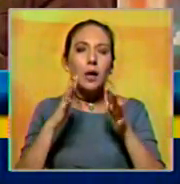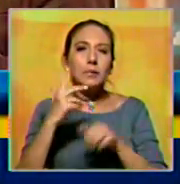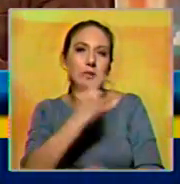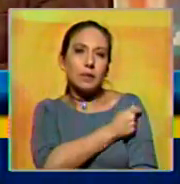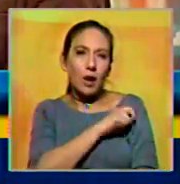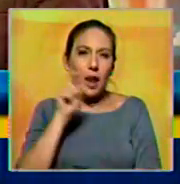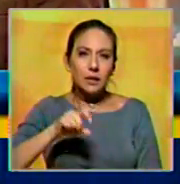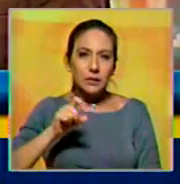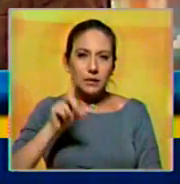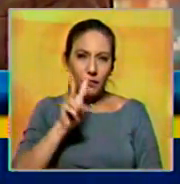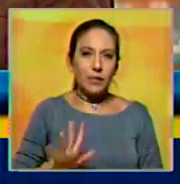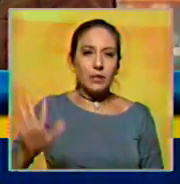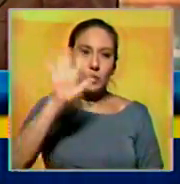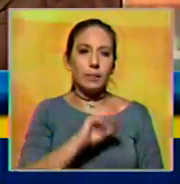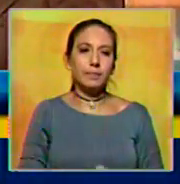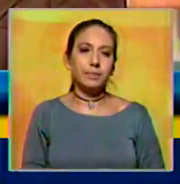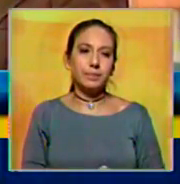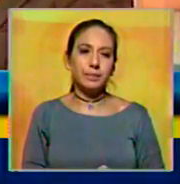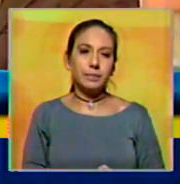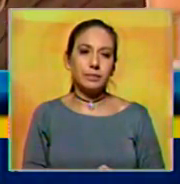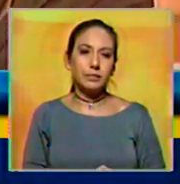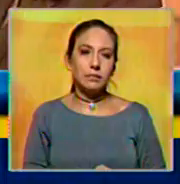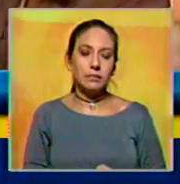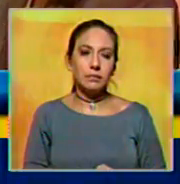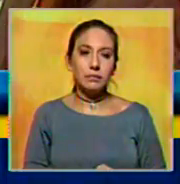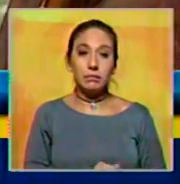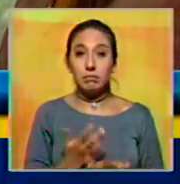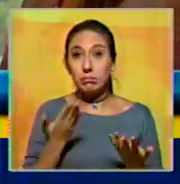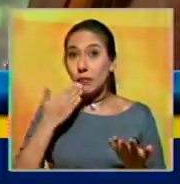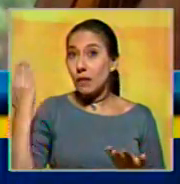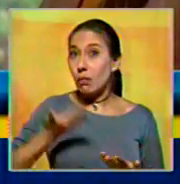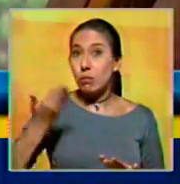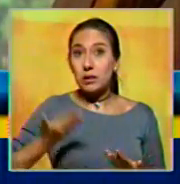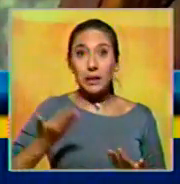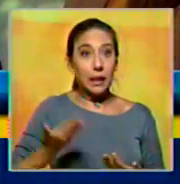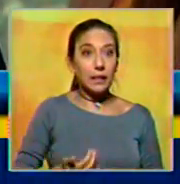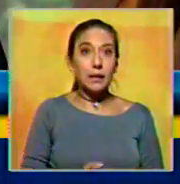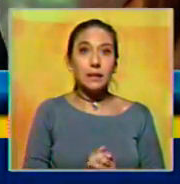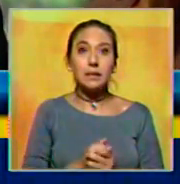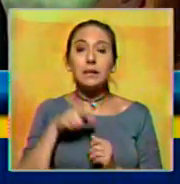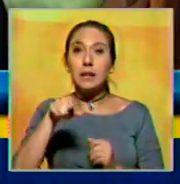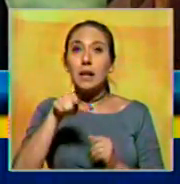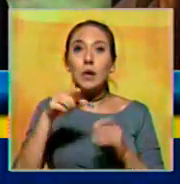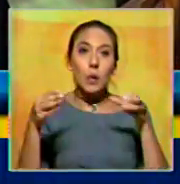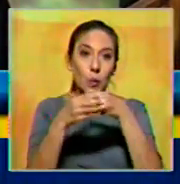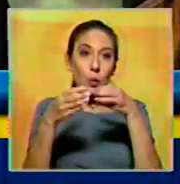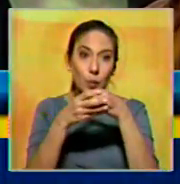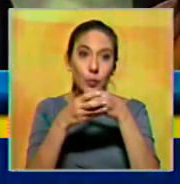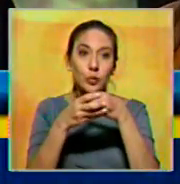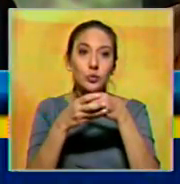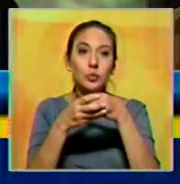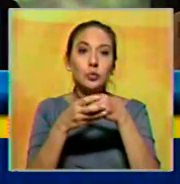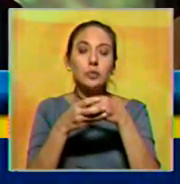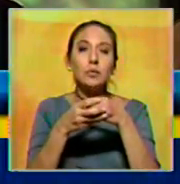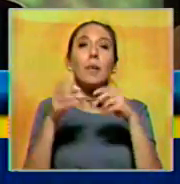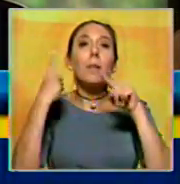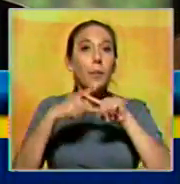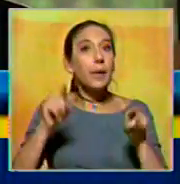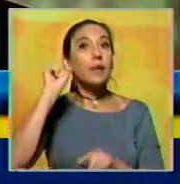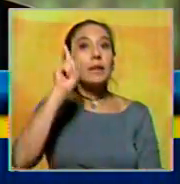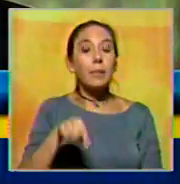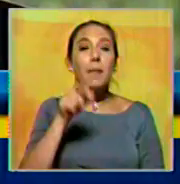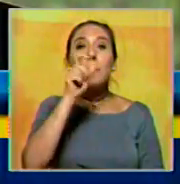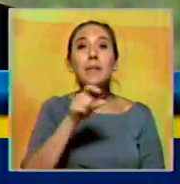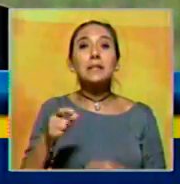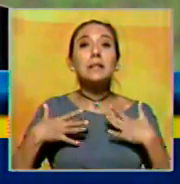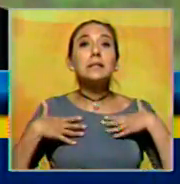área en el país? Pero es importantísimo que se cubran estos grupos etarios, pero también a los trabajadores de